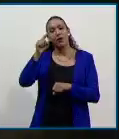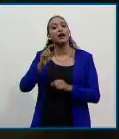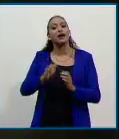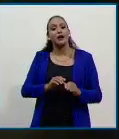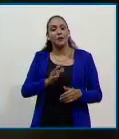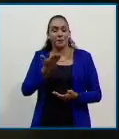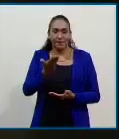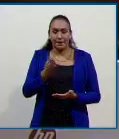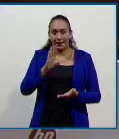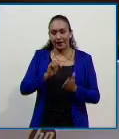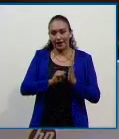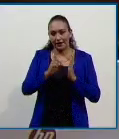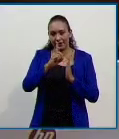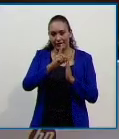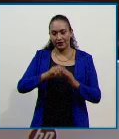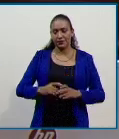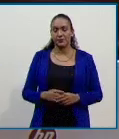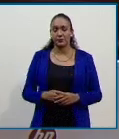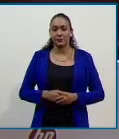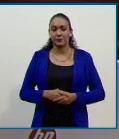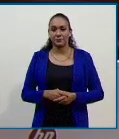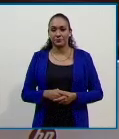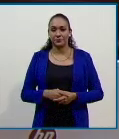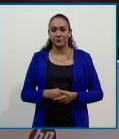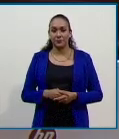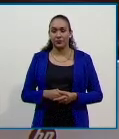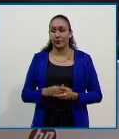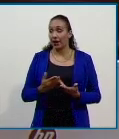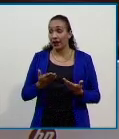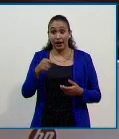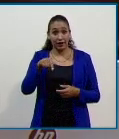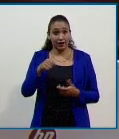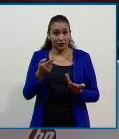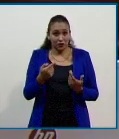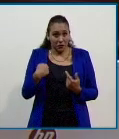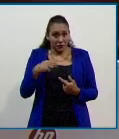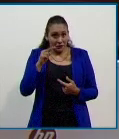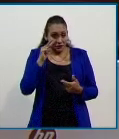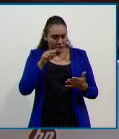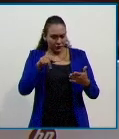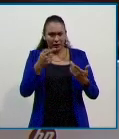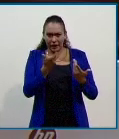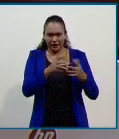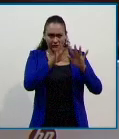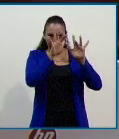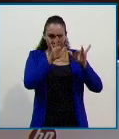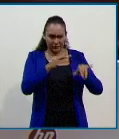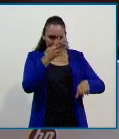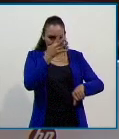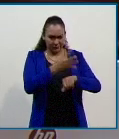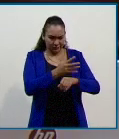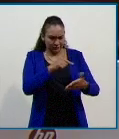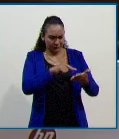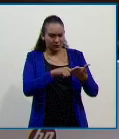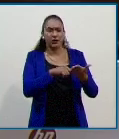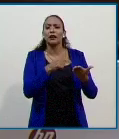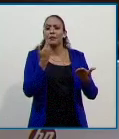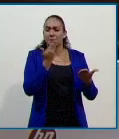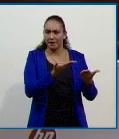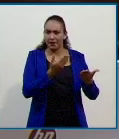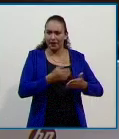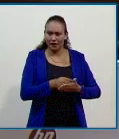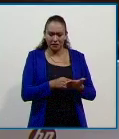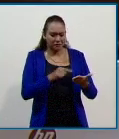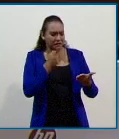dicha solicitud. Es en este sentido que me parece que la redacción de la infracción de la fracción impugnada,